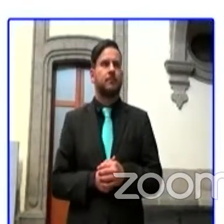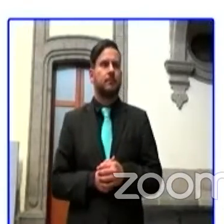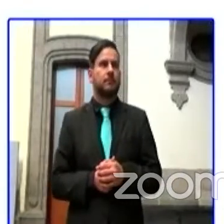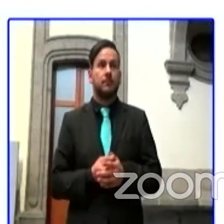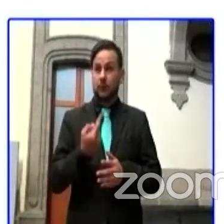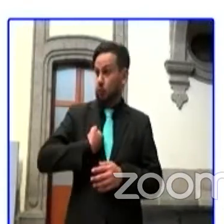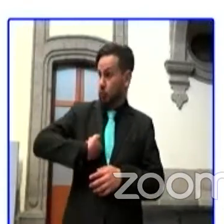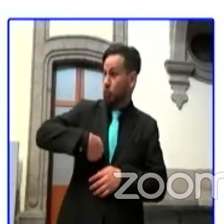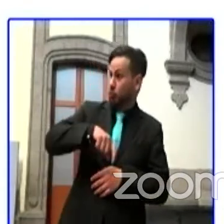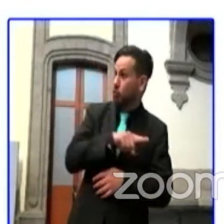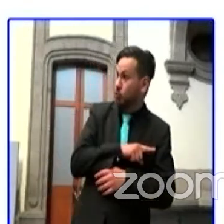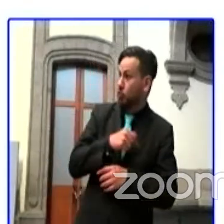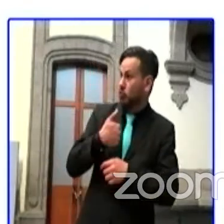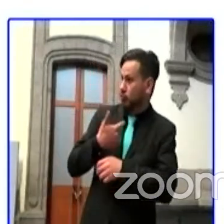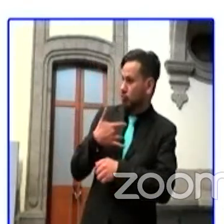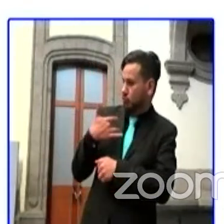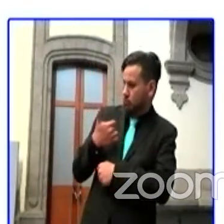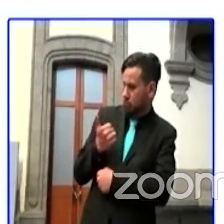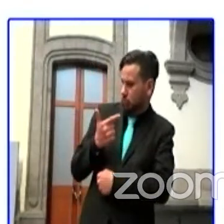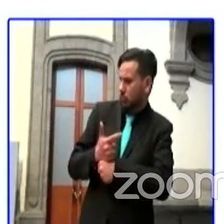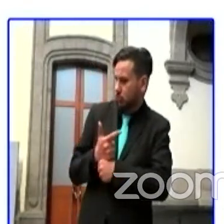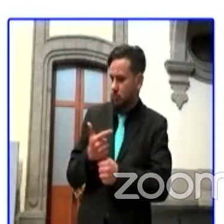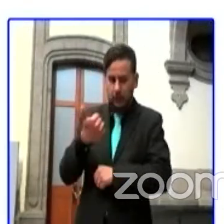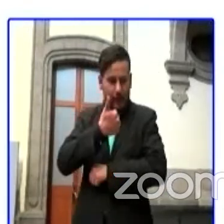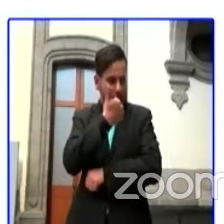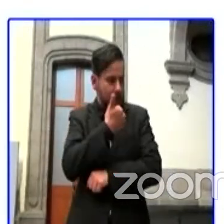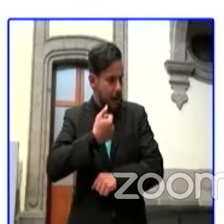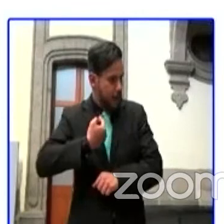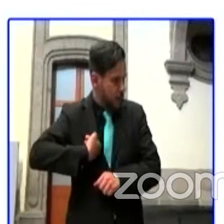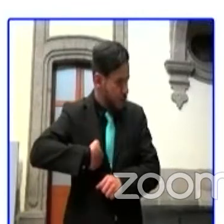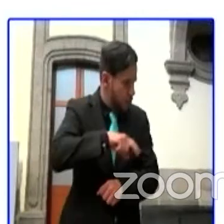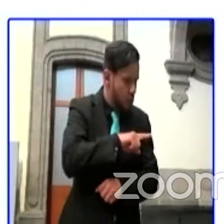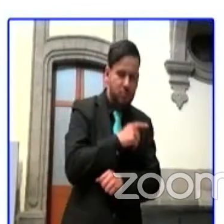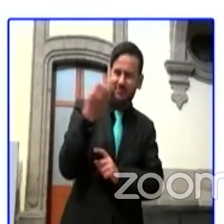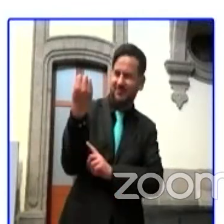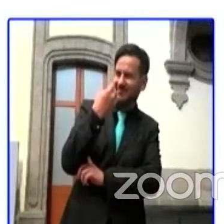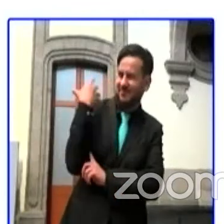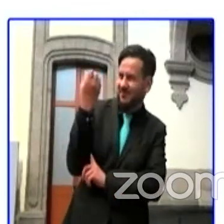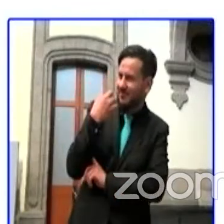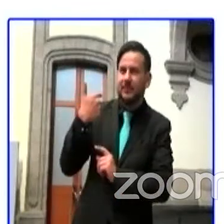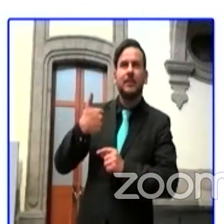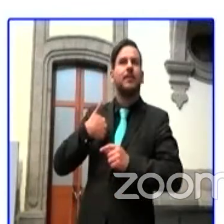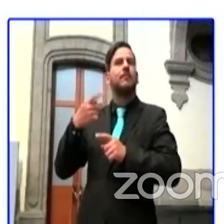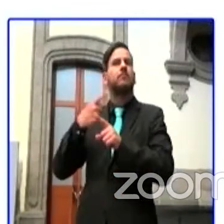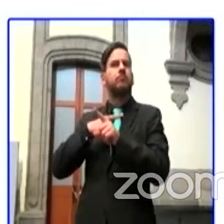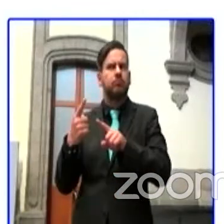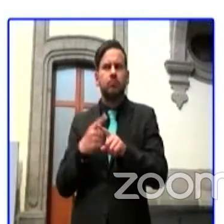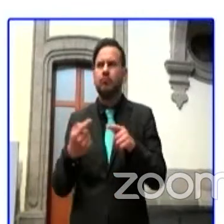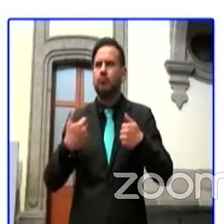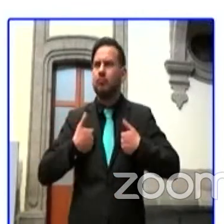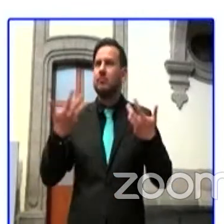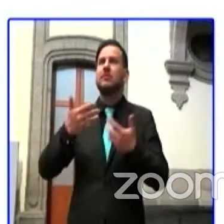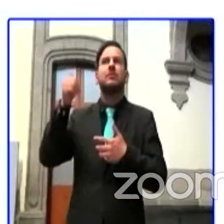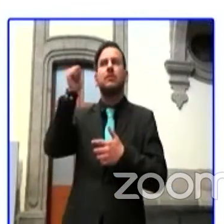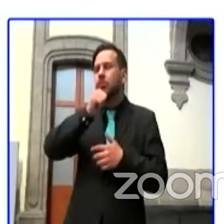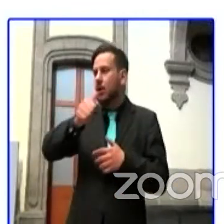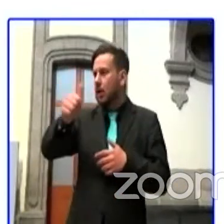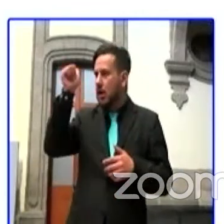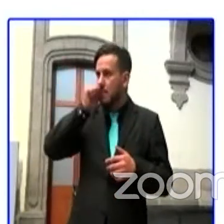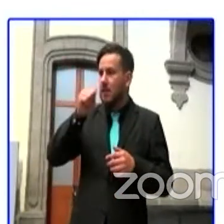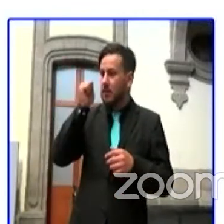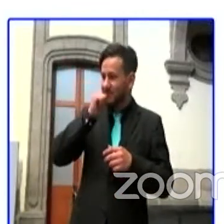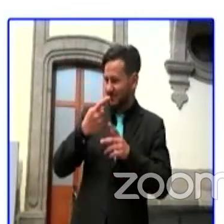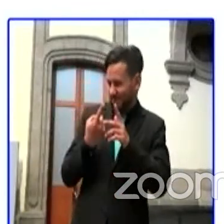Nosotros hemos notado, bueno, en cada uno de nuestros eventos que realizamos, siempre los